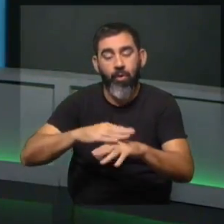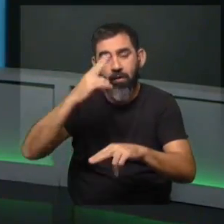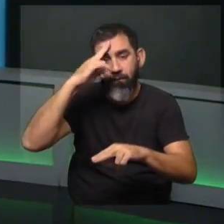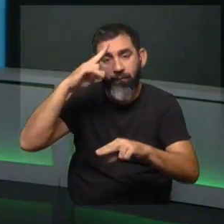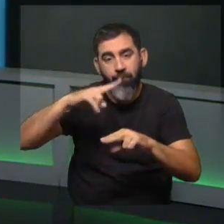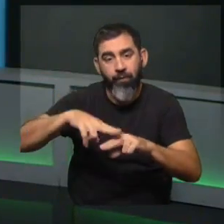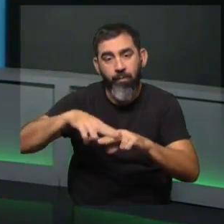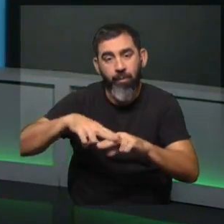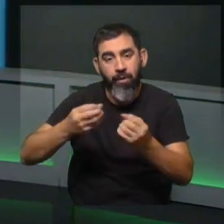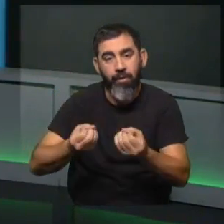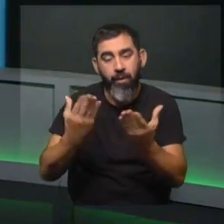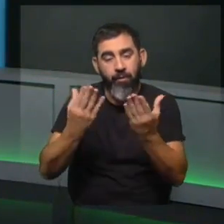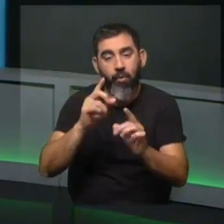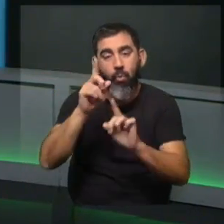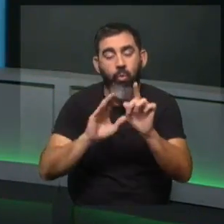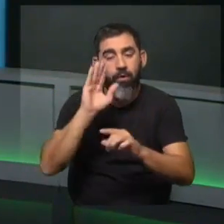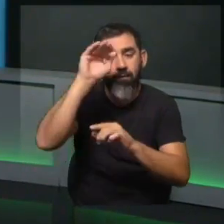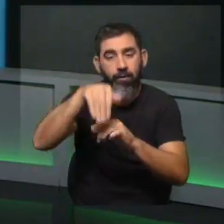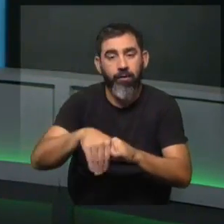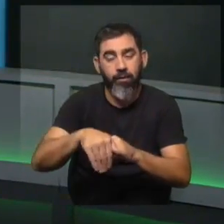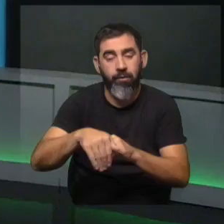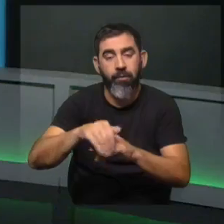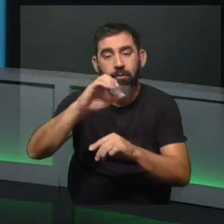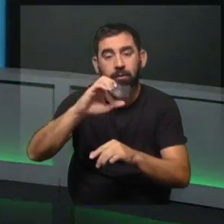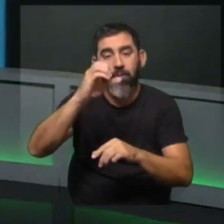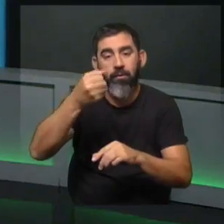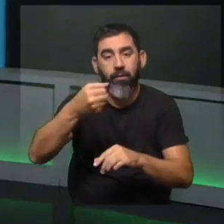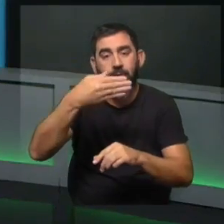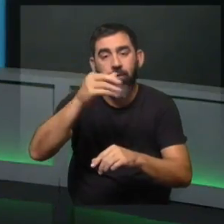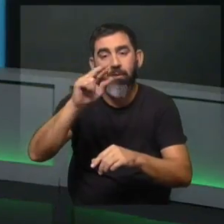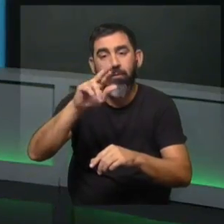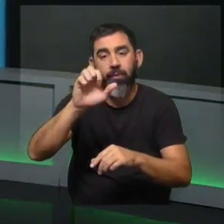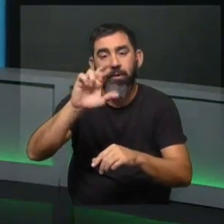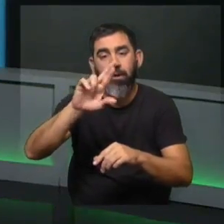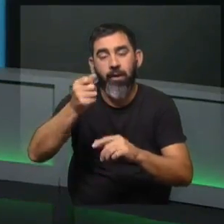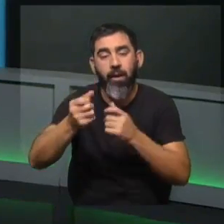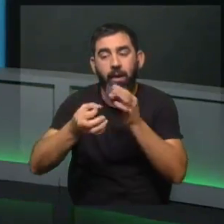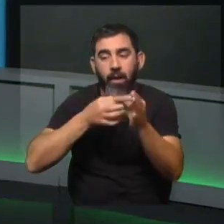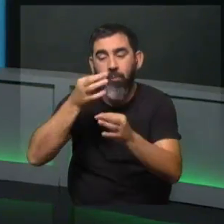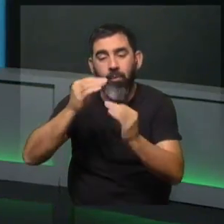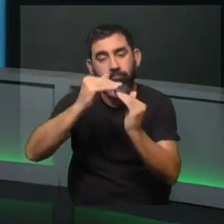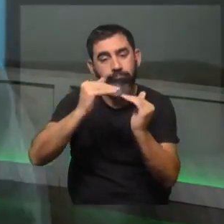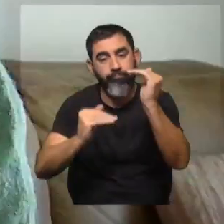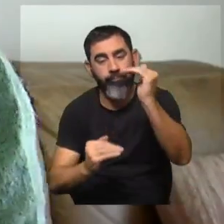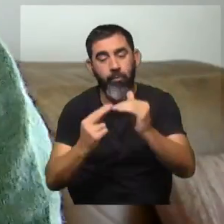infecciosas estamos hablando de la Universidad de la República Susana Cabrera explicó que esto está generando desigualdades